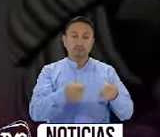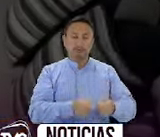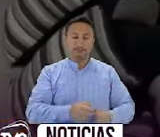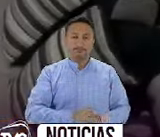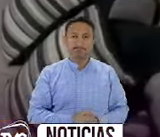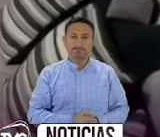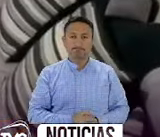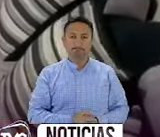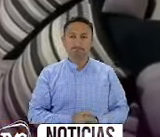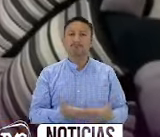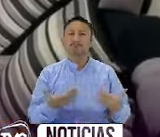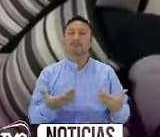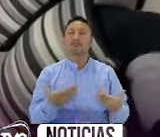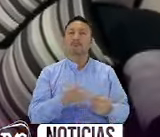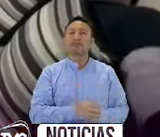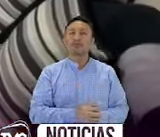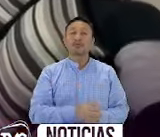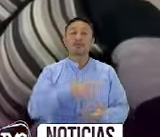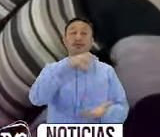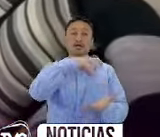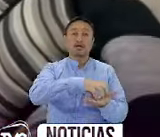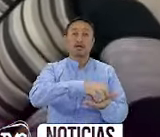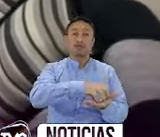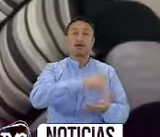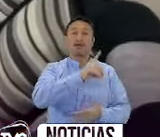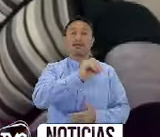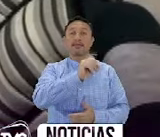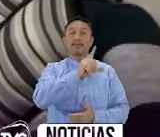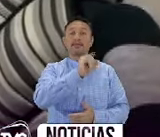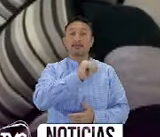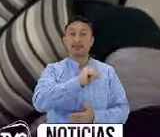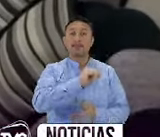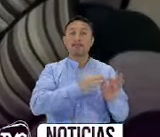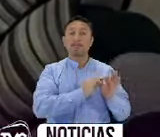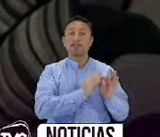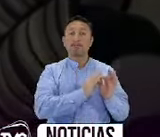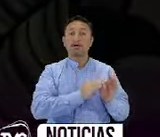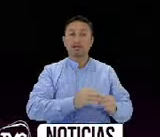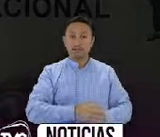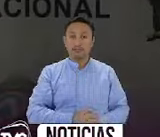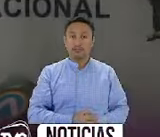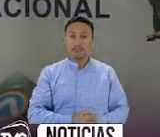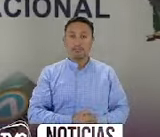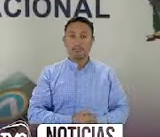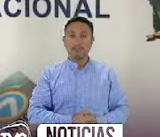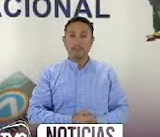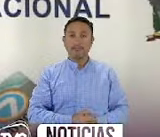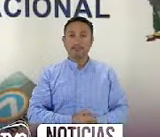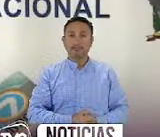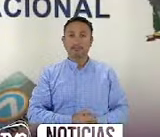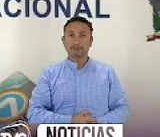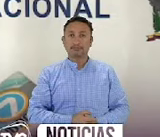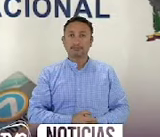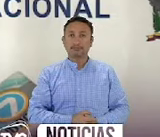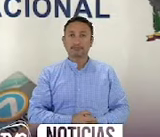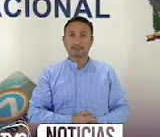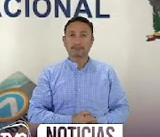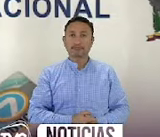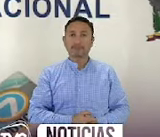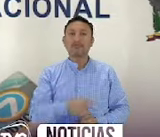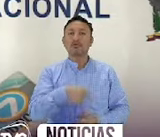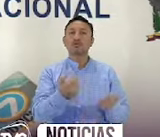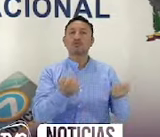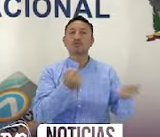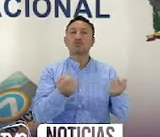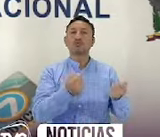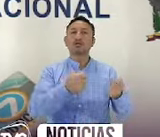los distritos Cayambe, La Delicia, Calderón, con un solo objetivo. Era imponer el control y hegemonía sobre territorios de la